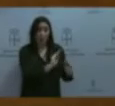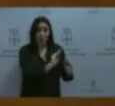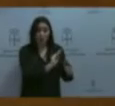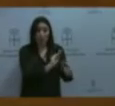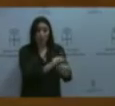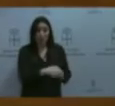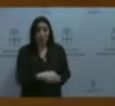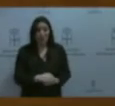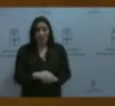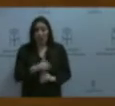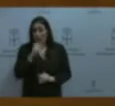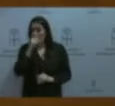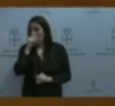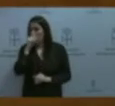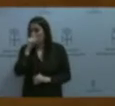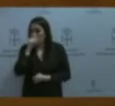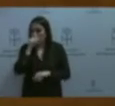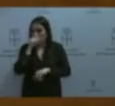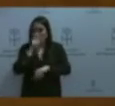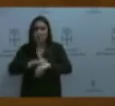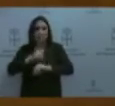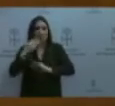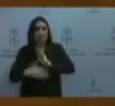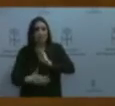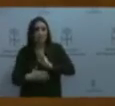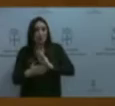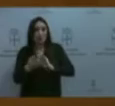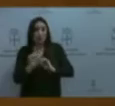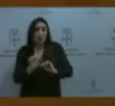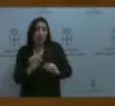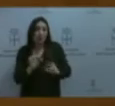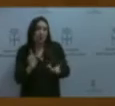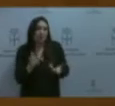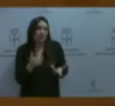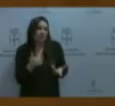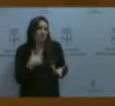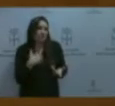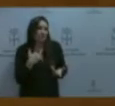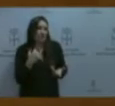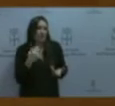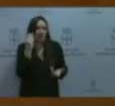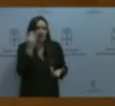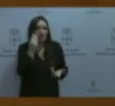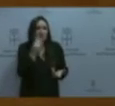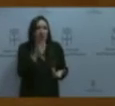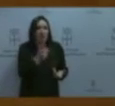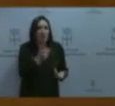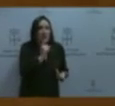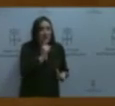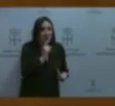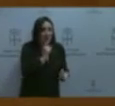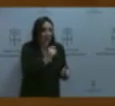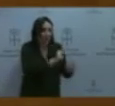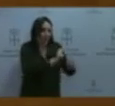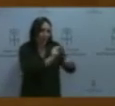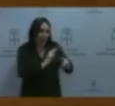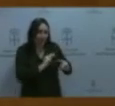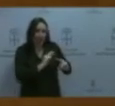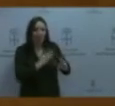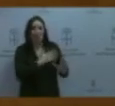por no agotar el tiempo, y dado que ya veo que sea difícil incluso que me conteste a una de las preguntas, voy a